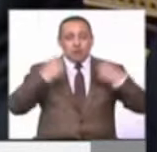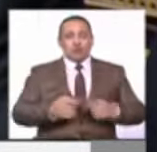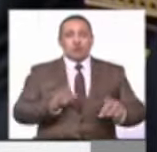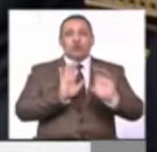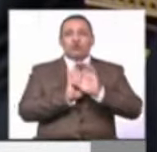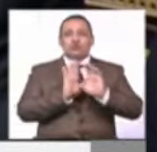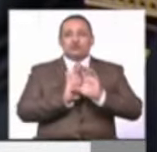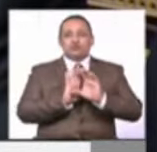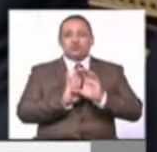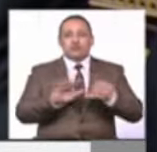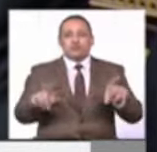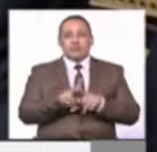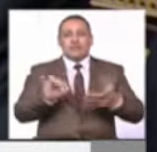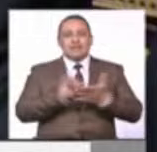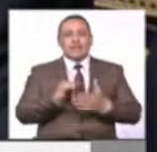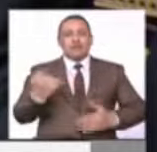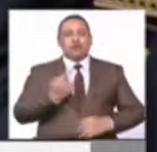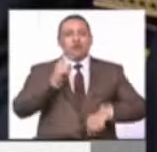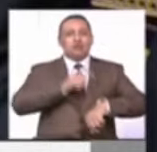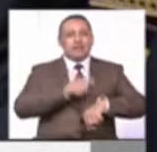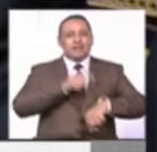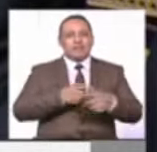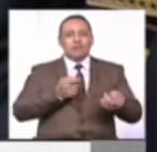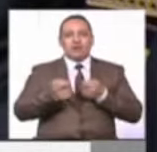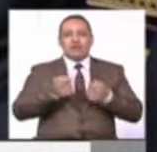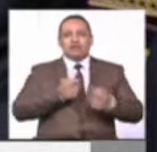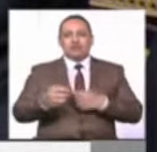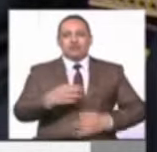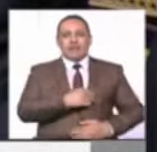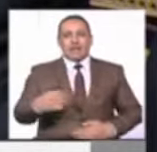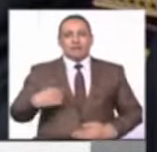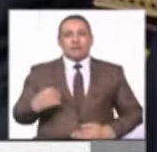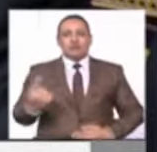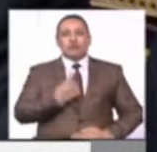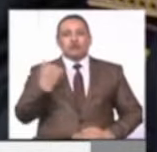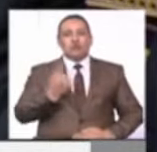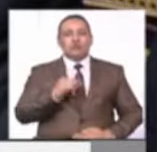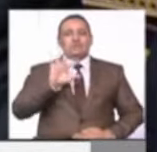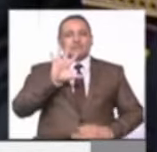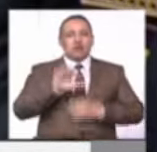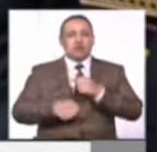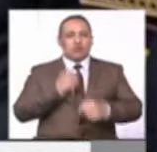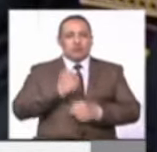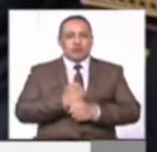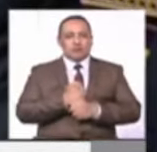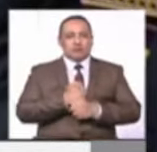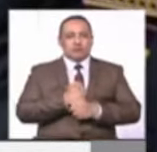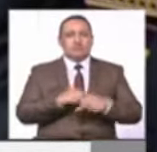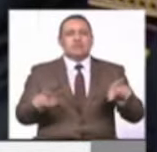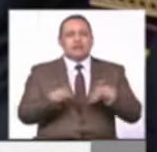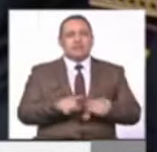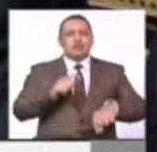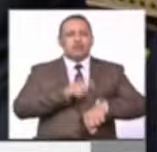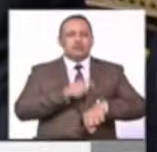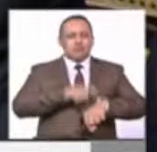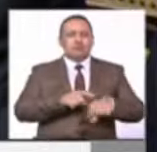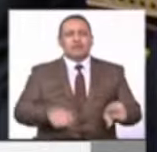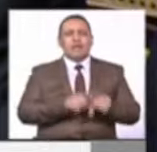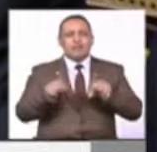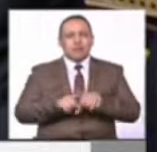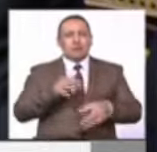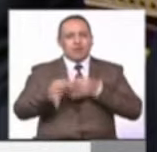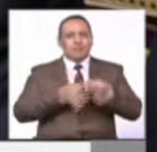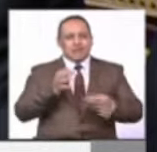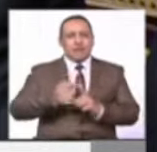constitucional de que el periodo de gestión de los miembros de la junta es de 5 años conforme lo ha ratificado el